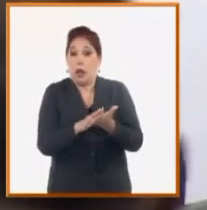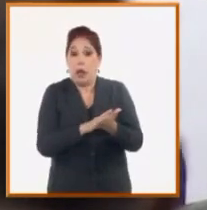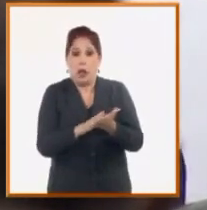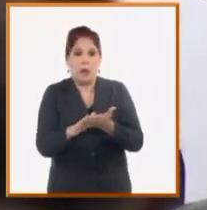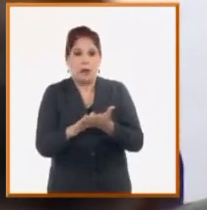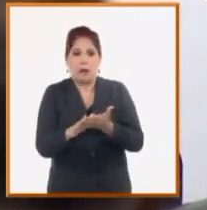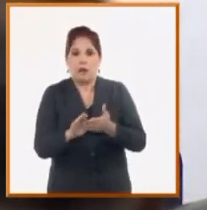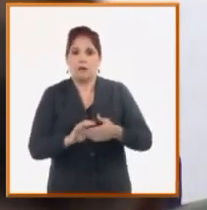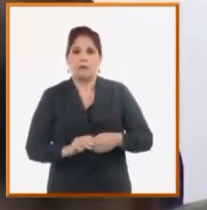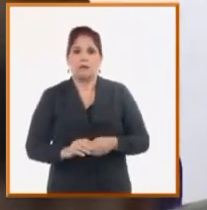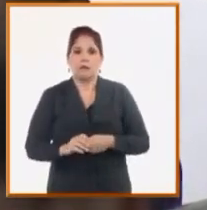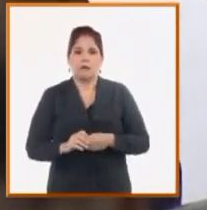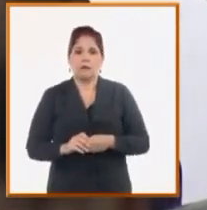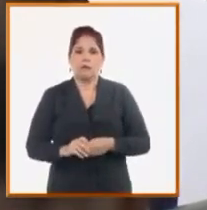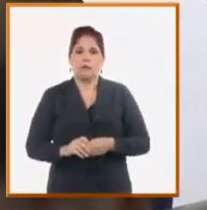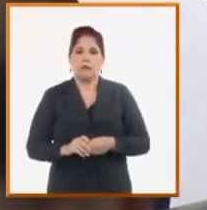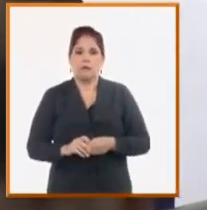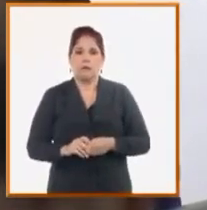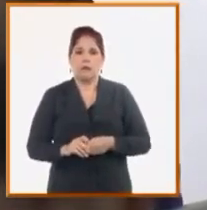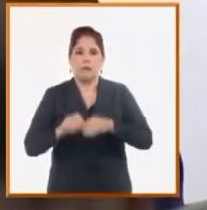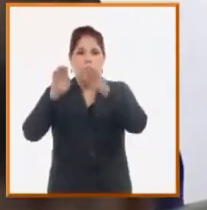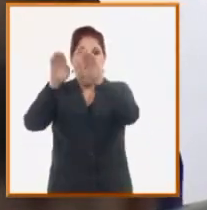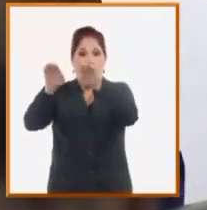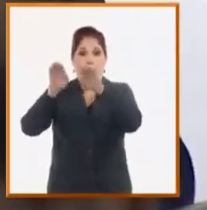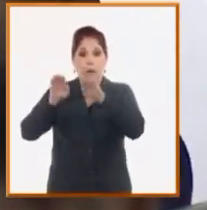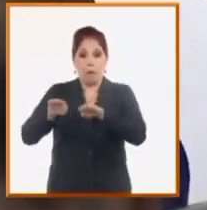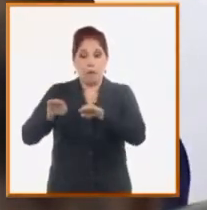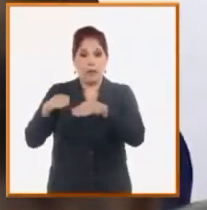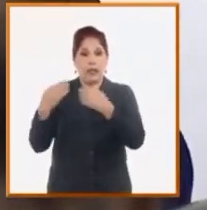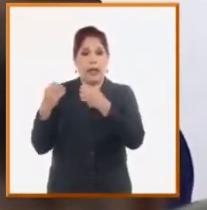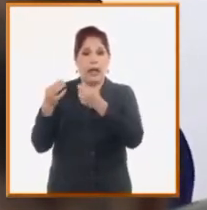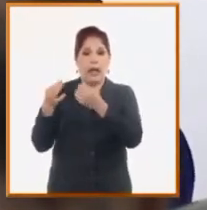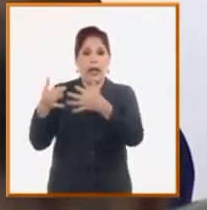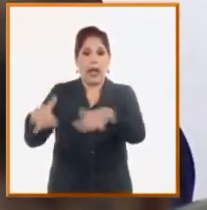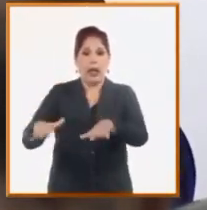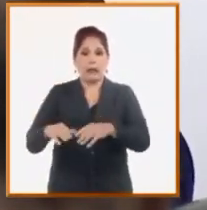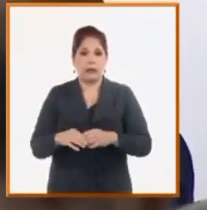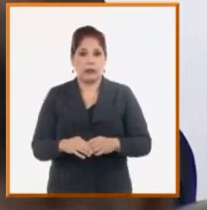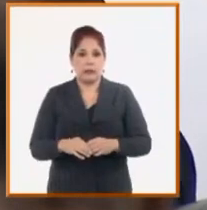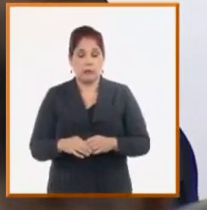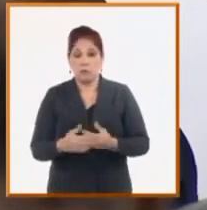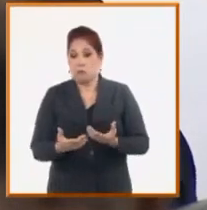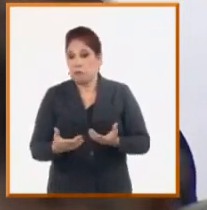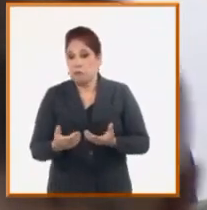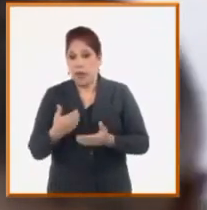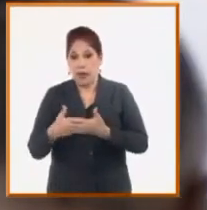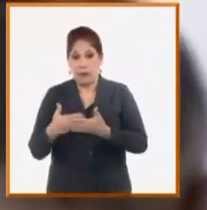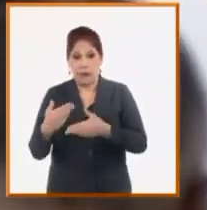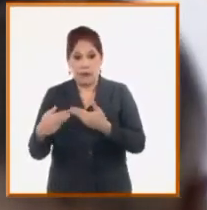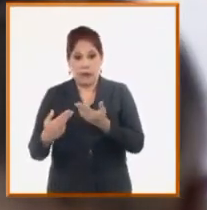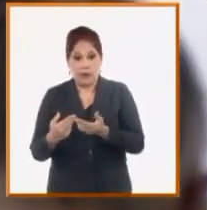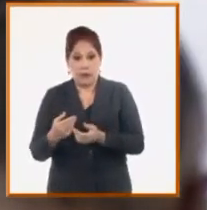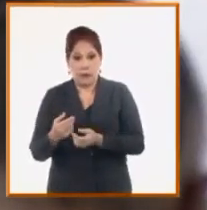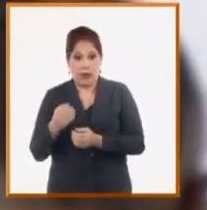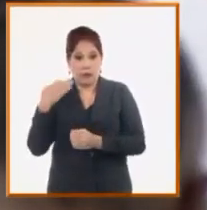comodato gratis, sus almacenes y sus talleres. ¿Qué futuro tiene esa empresa?